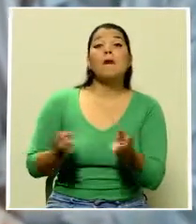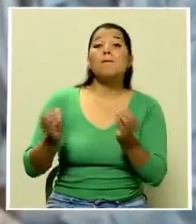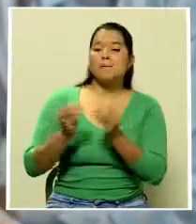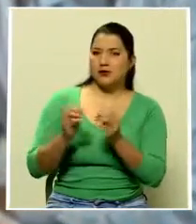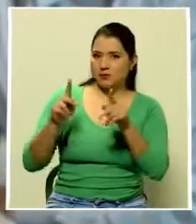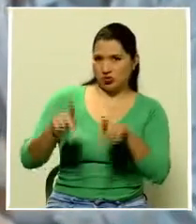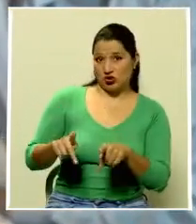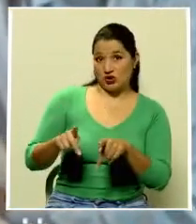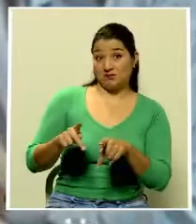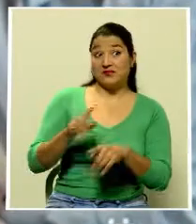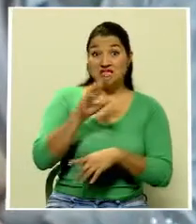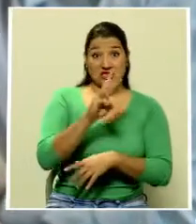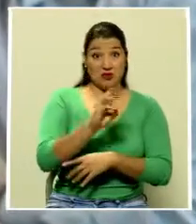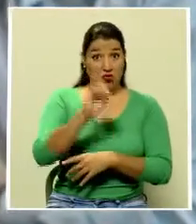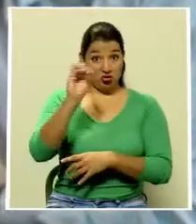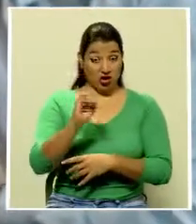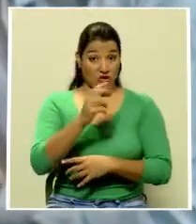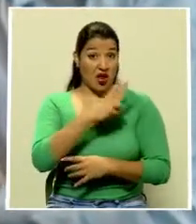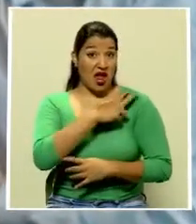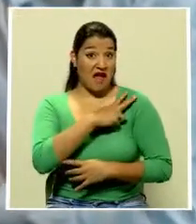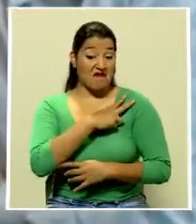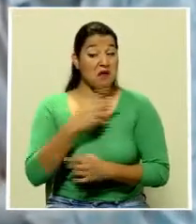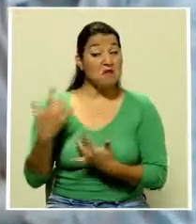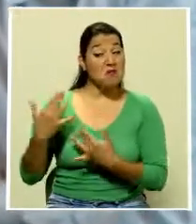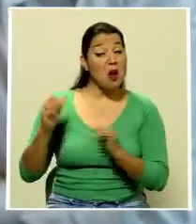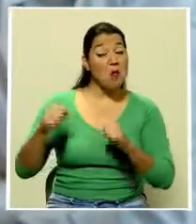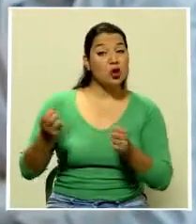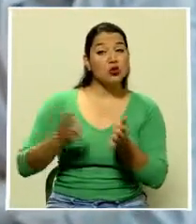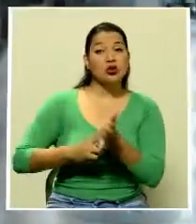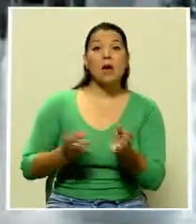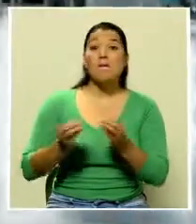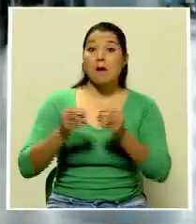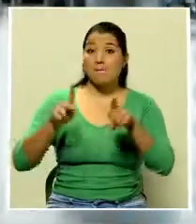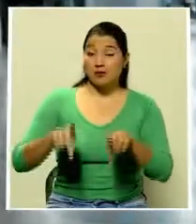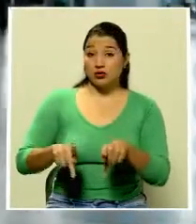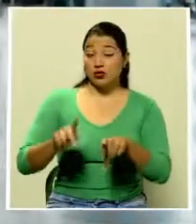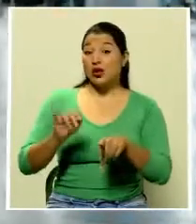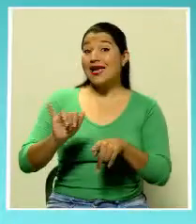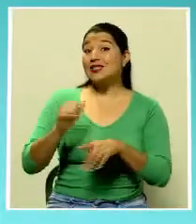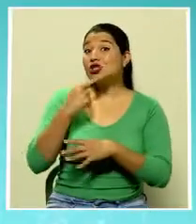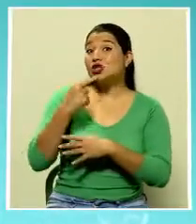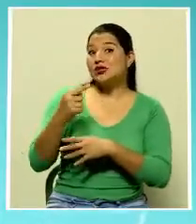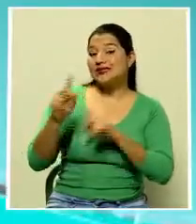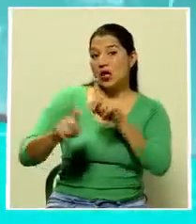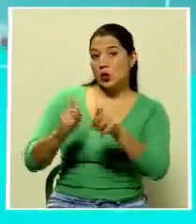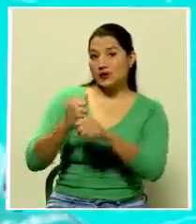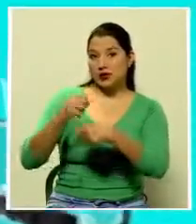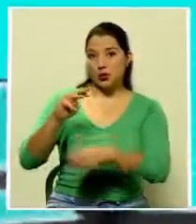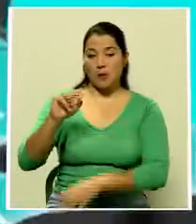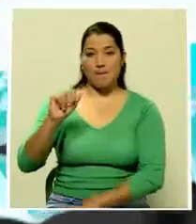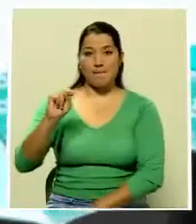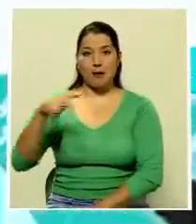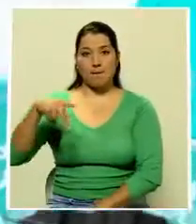espera incrementar sus planillas. Así lo reveló la encuesta realizada por Manpower.